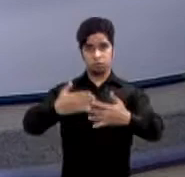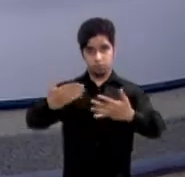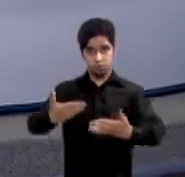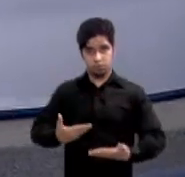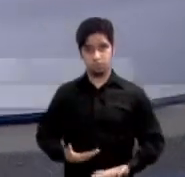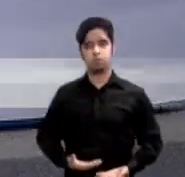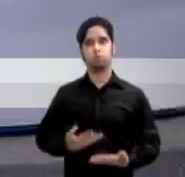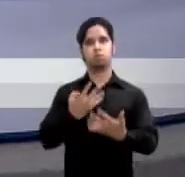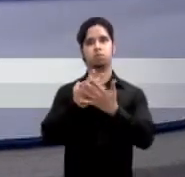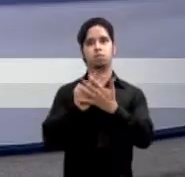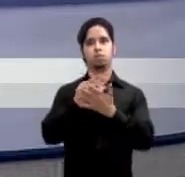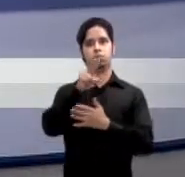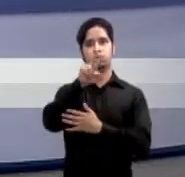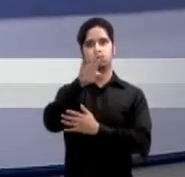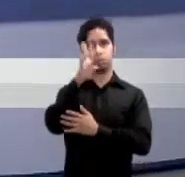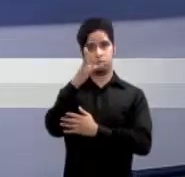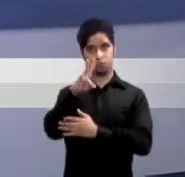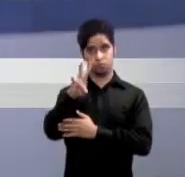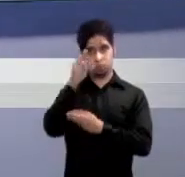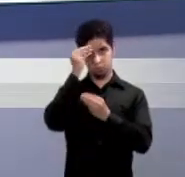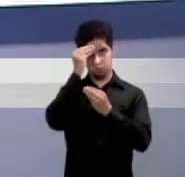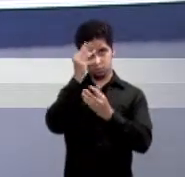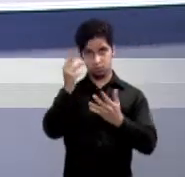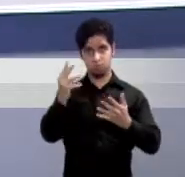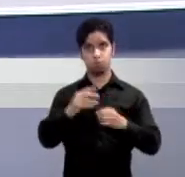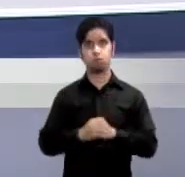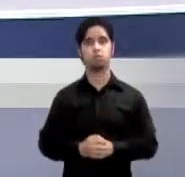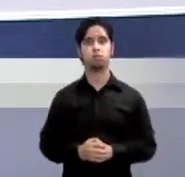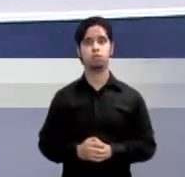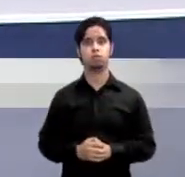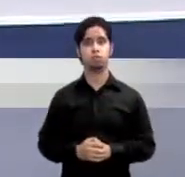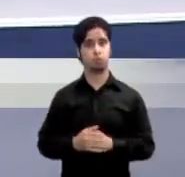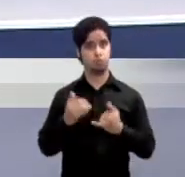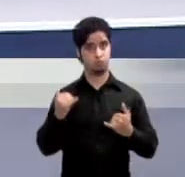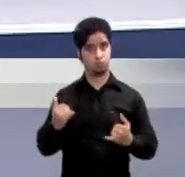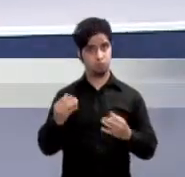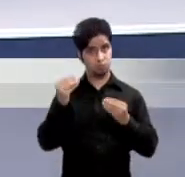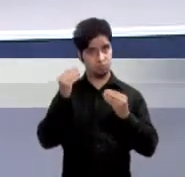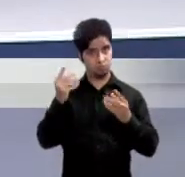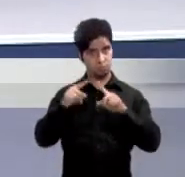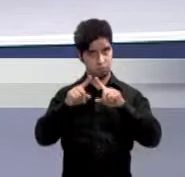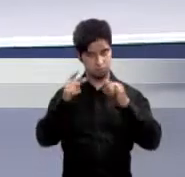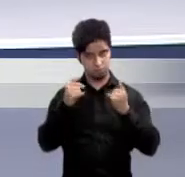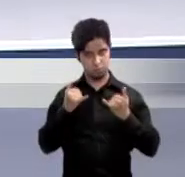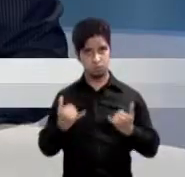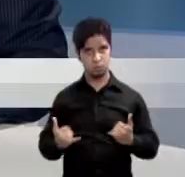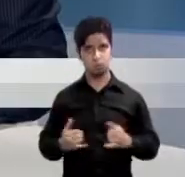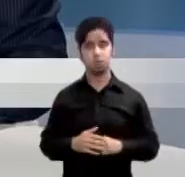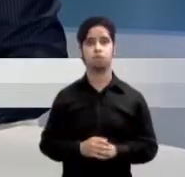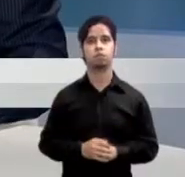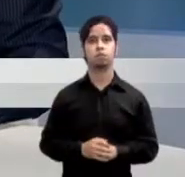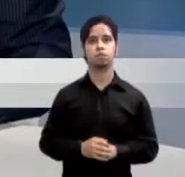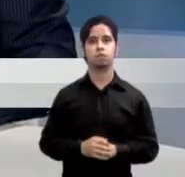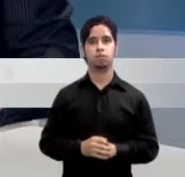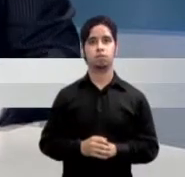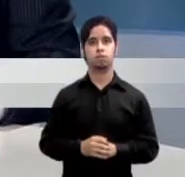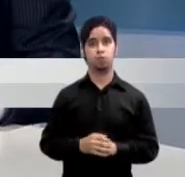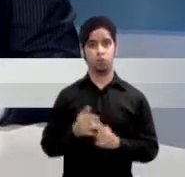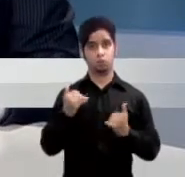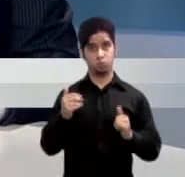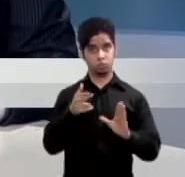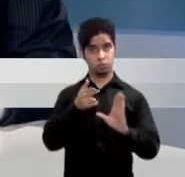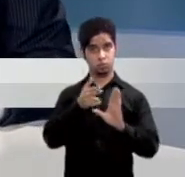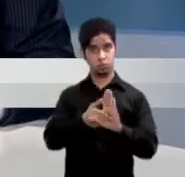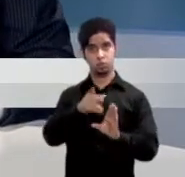Hola, ¿qué tal? Bienvenidos a Noticias 24/7 Informa. Les habla Félix Alemán. De inmediato pasamos a las noticias para esta hora. Con la participación